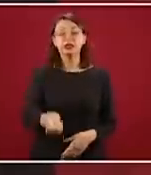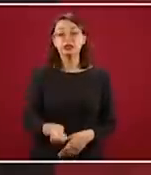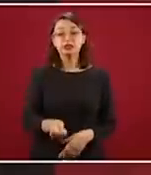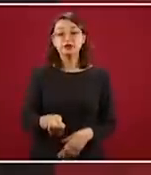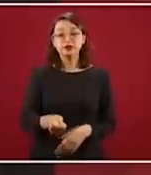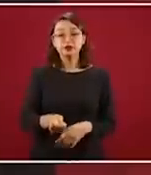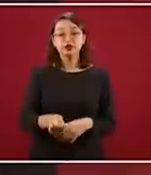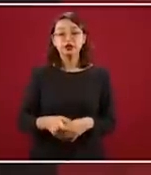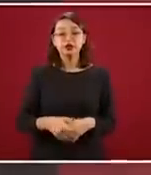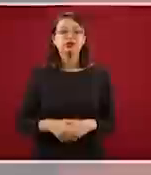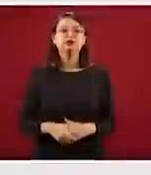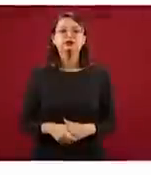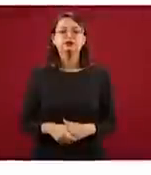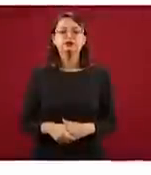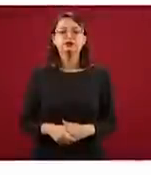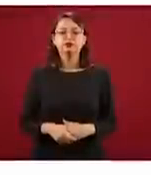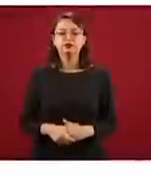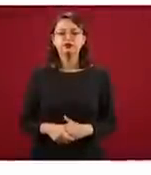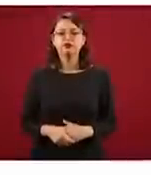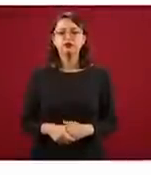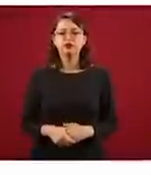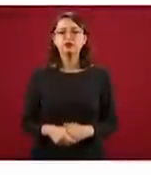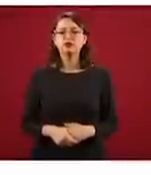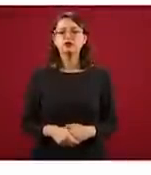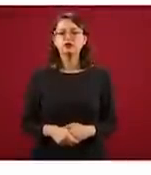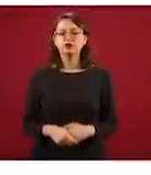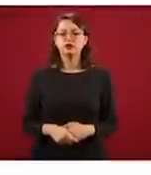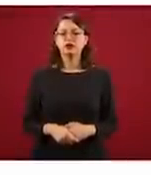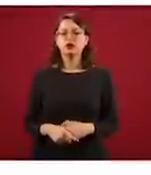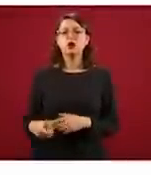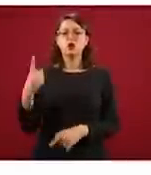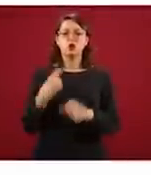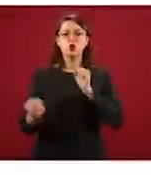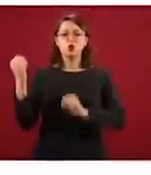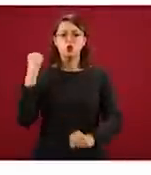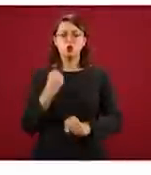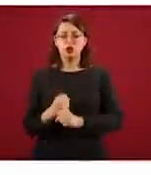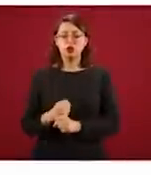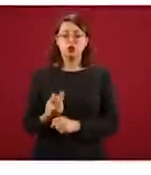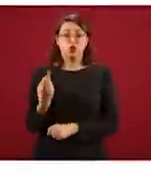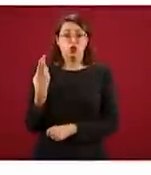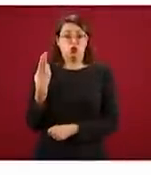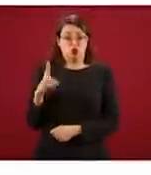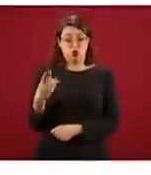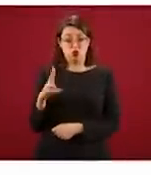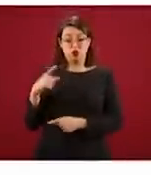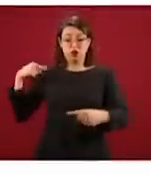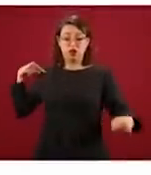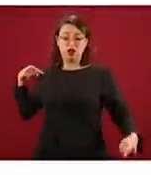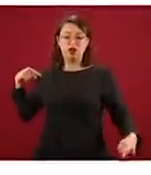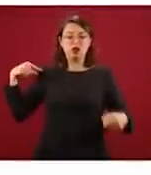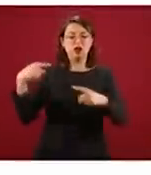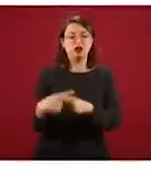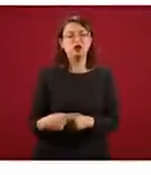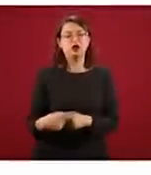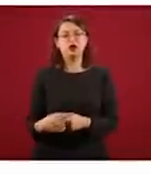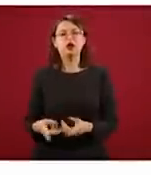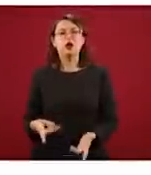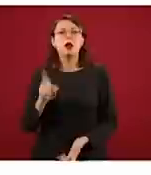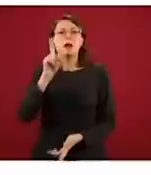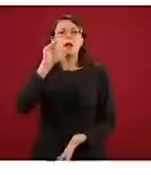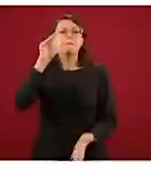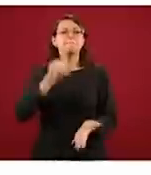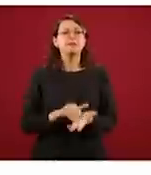que hasta el mes de noviembre del año pasado se habían presentado